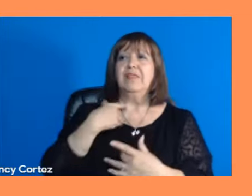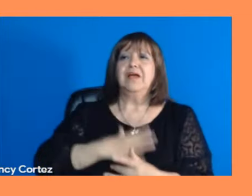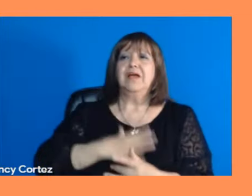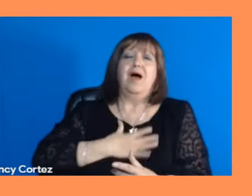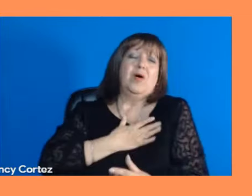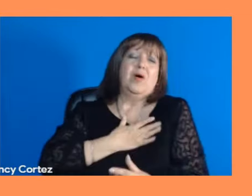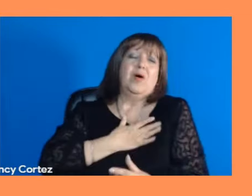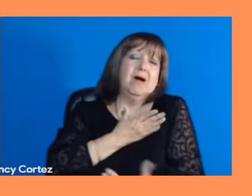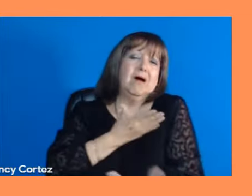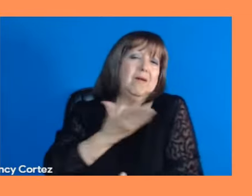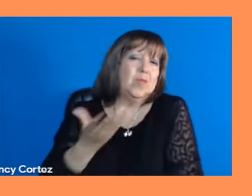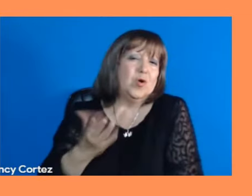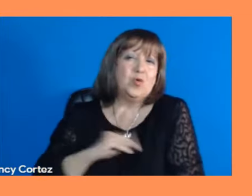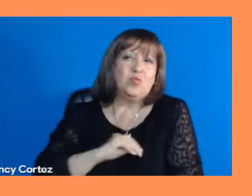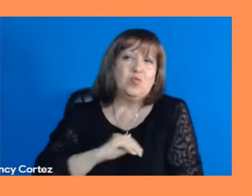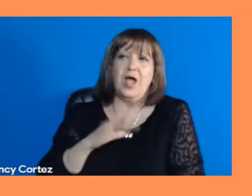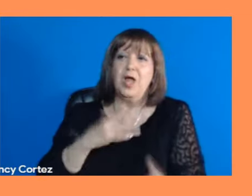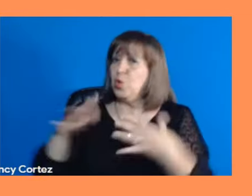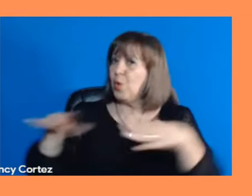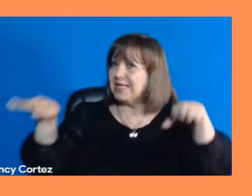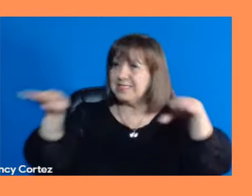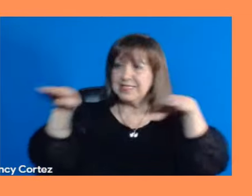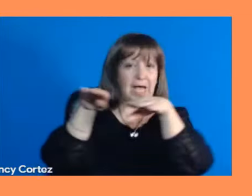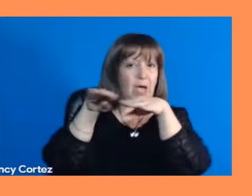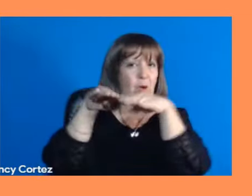y violencias de género.